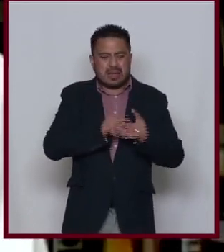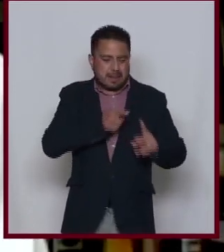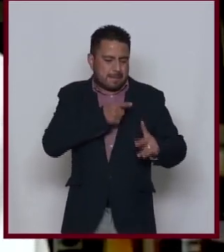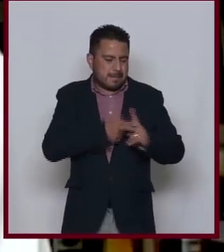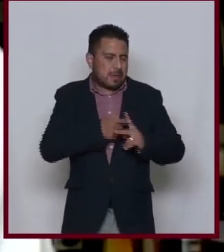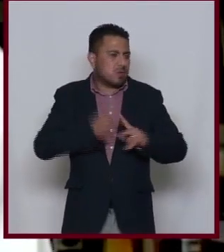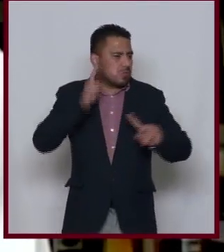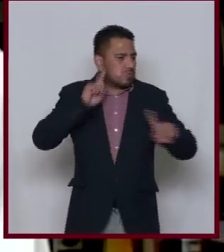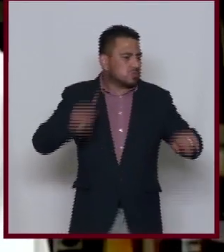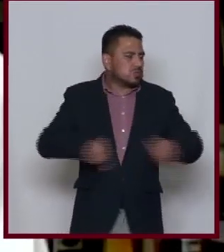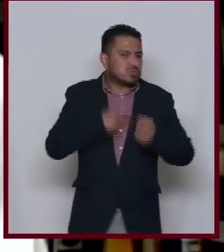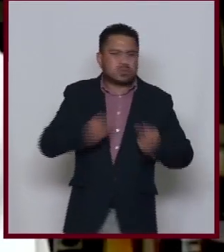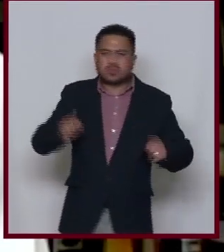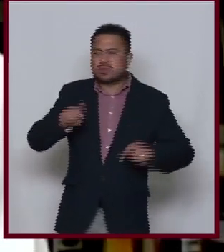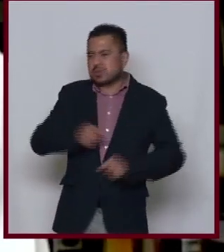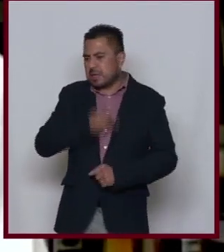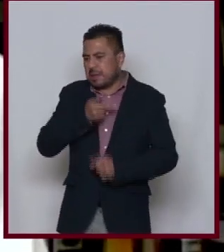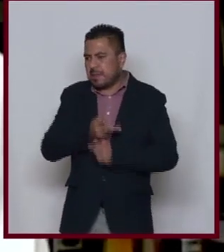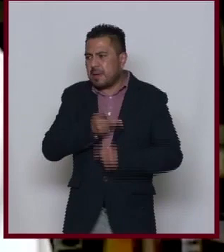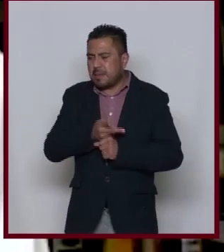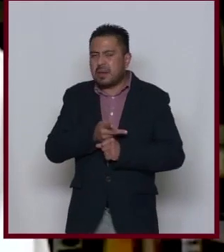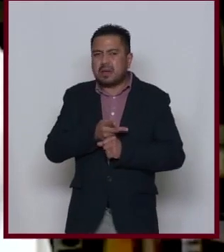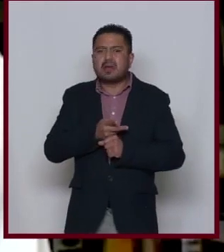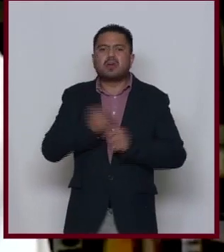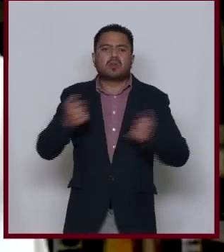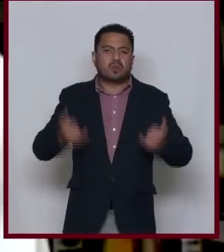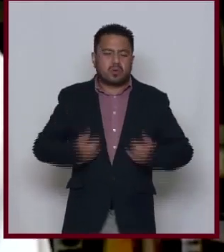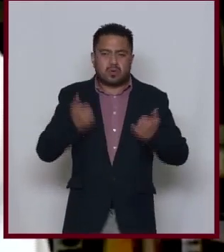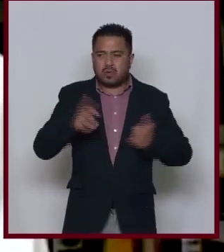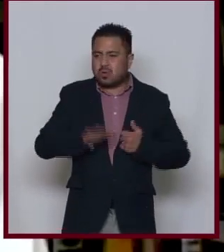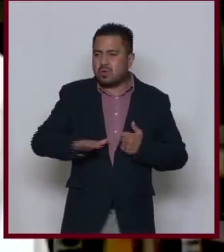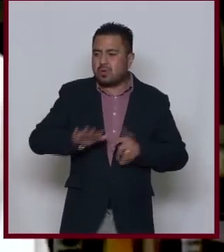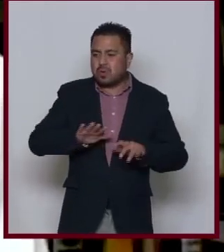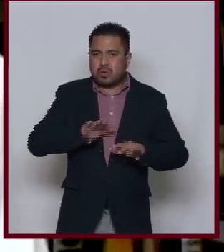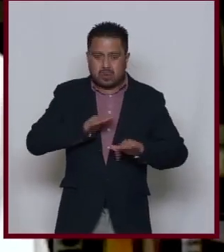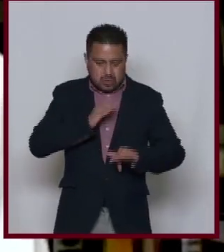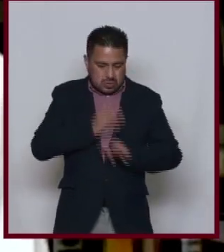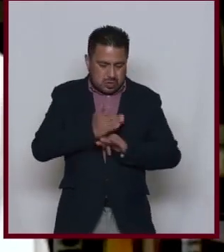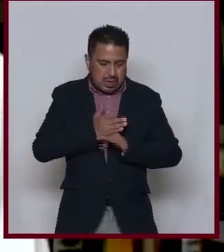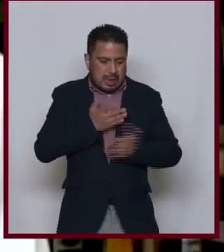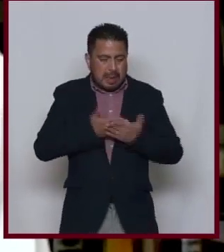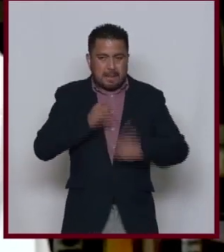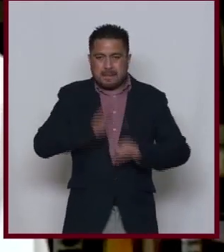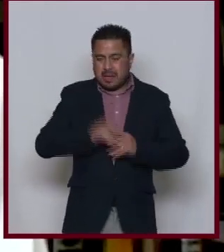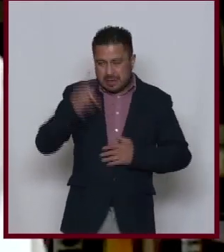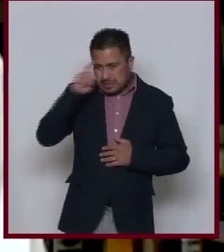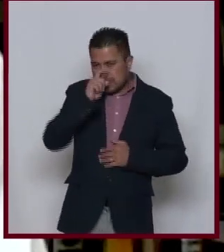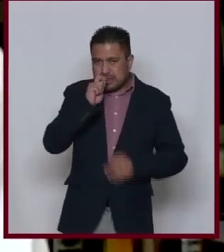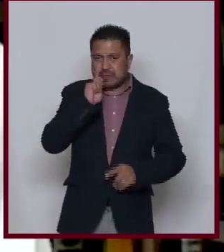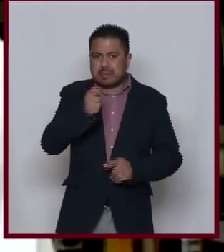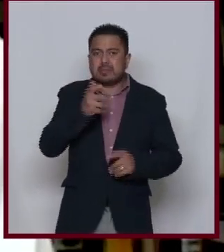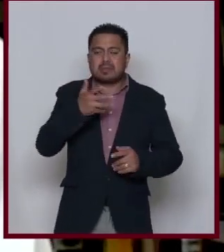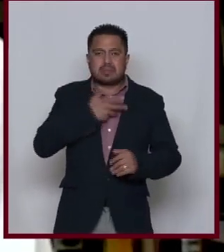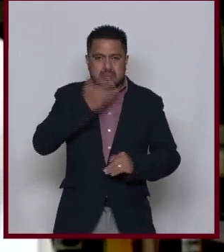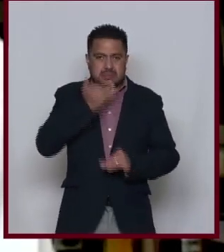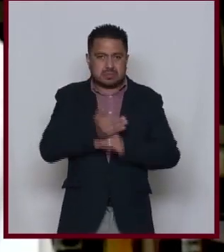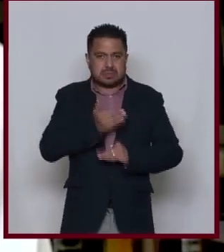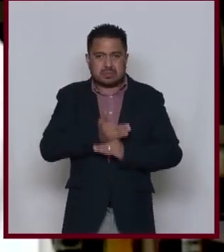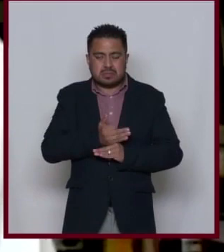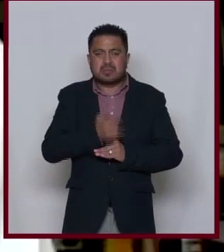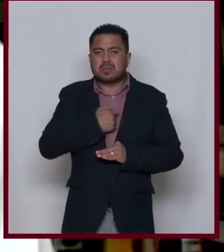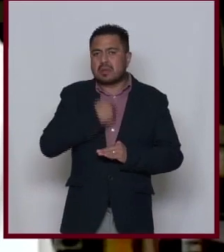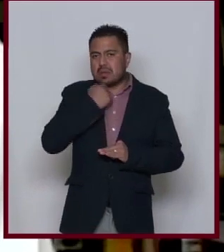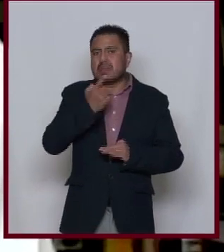y de música y del bachillerato, de los jóvenes, sobre todo en este momento tan complicado que tenemos,